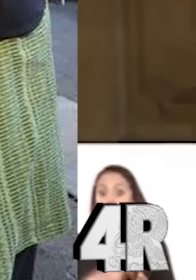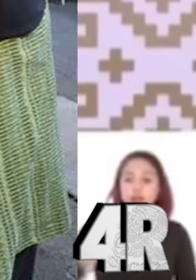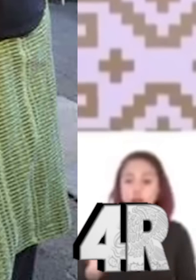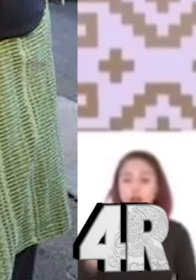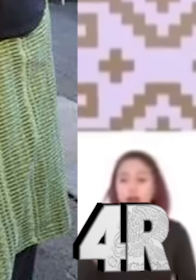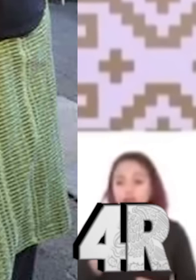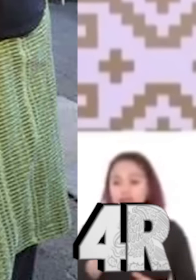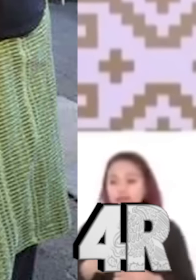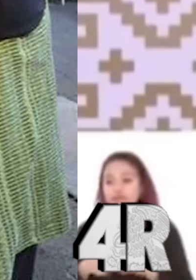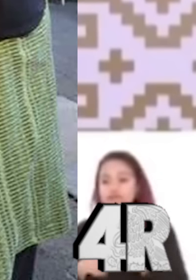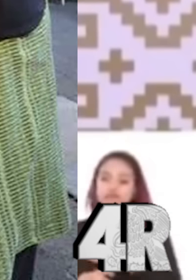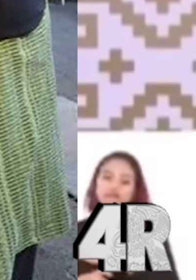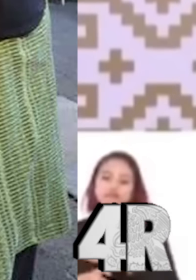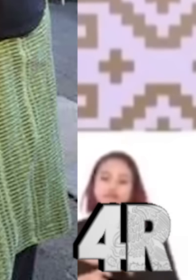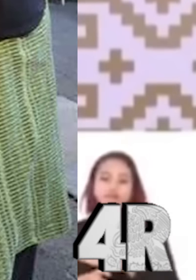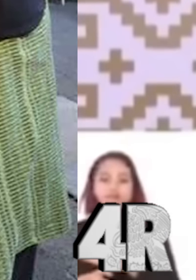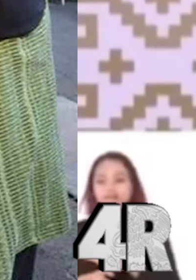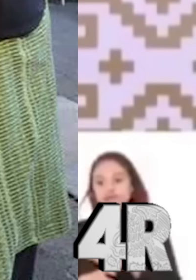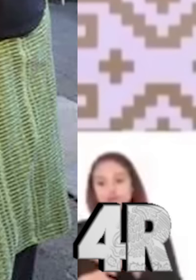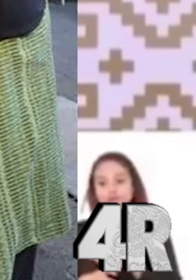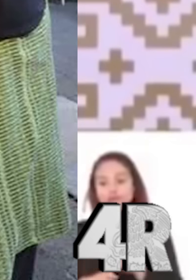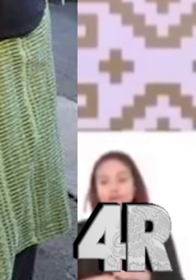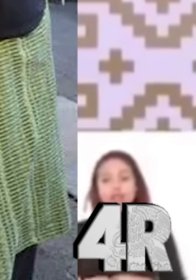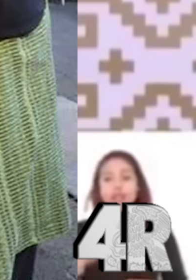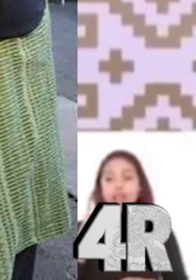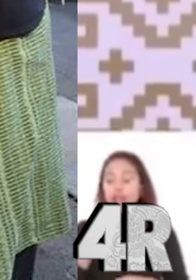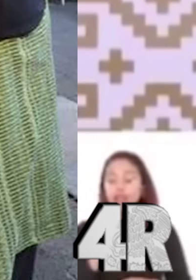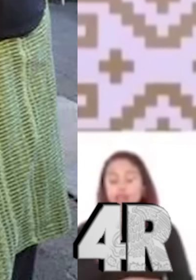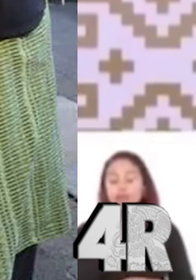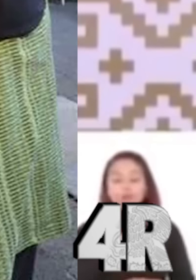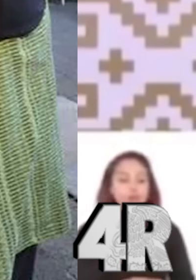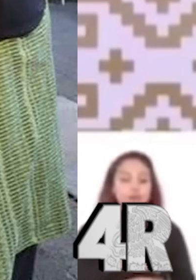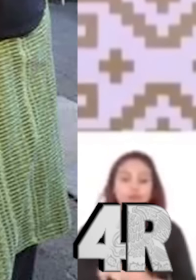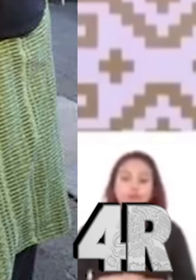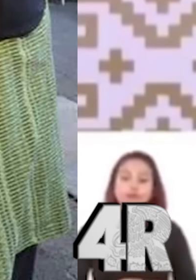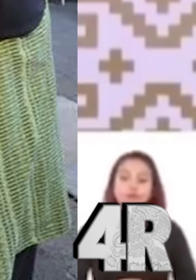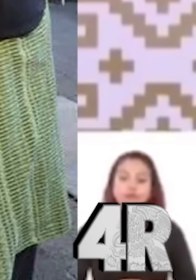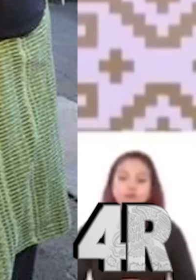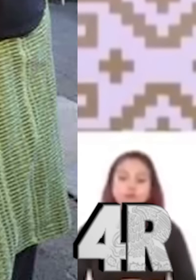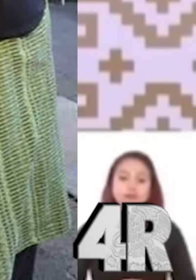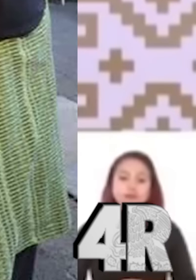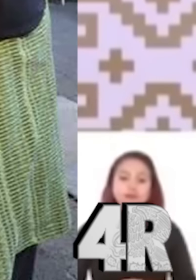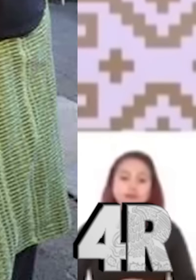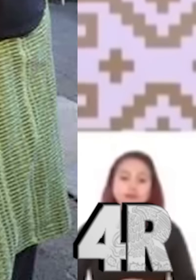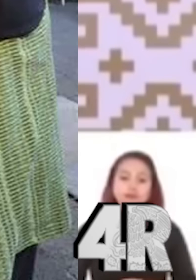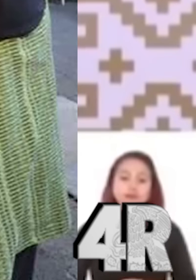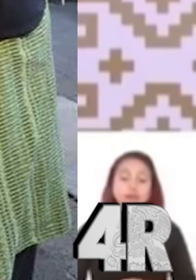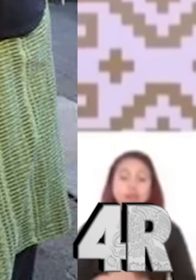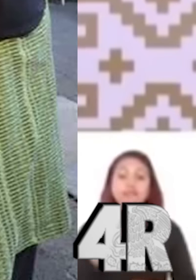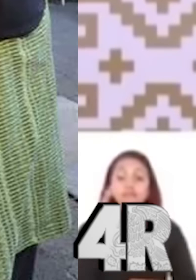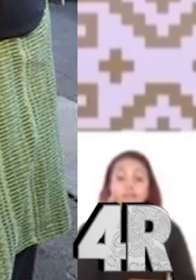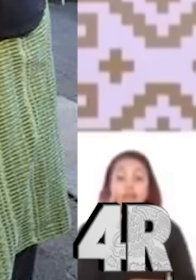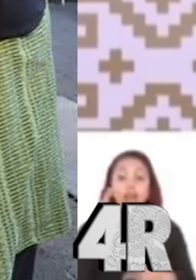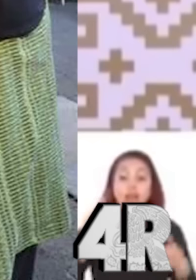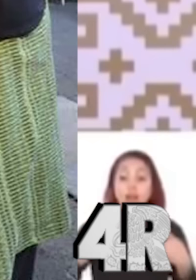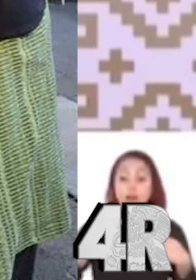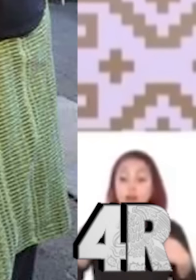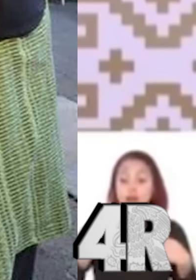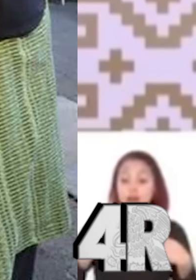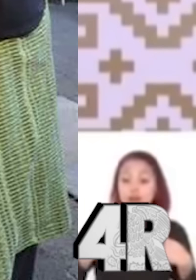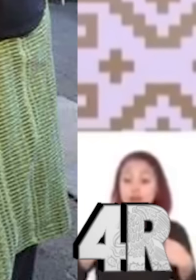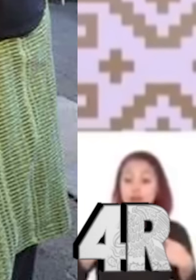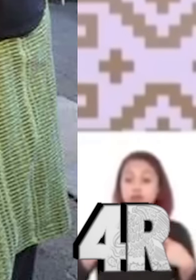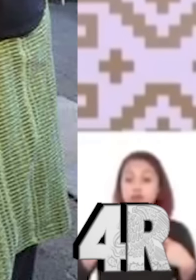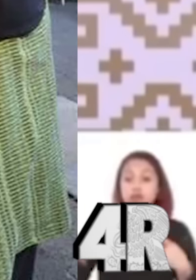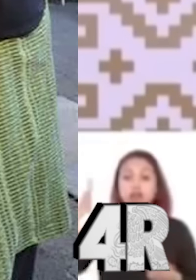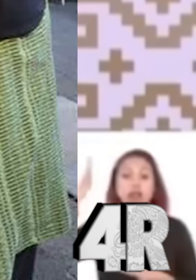al gabinete del gobierno federal. Vamos a revisarlo porque hay muchísimo que abarcar. Pues sí, ciudadanos, sabemos que estos panistas